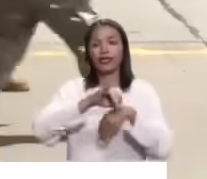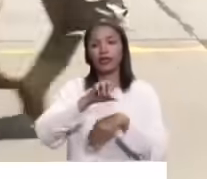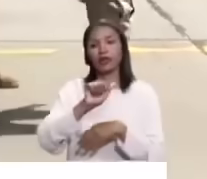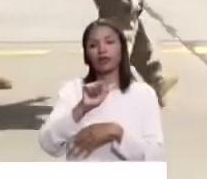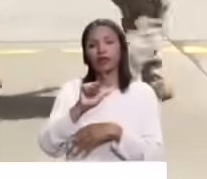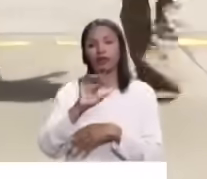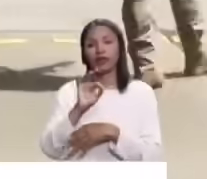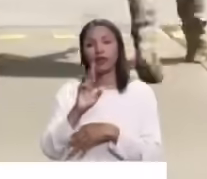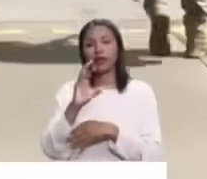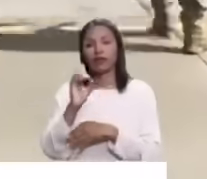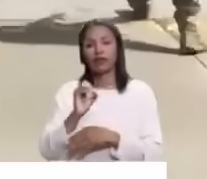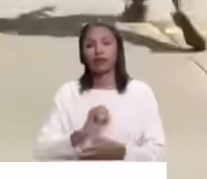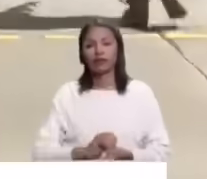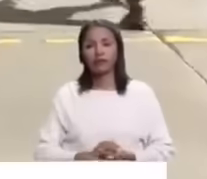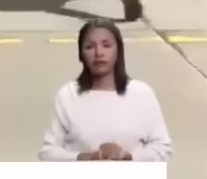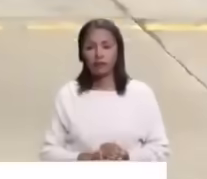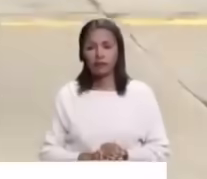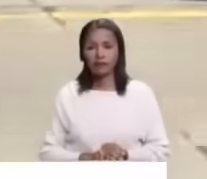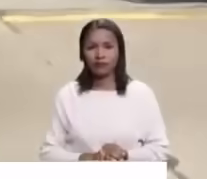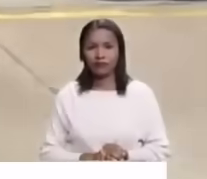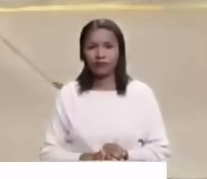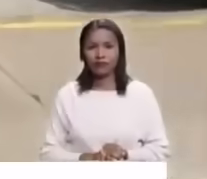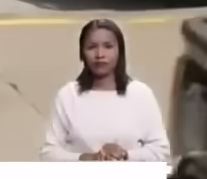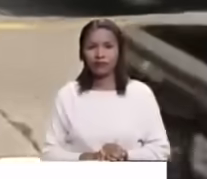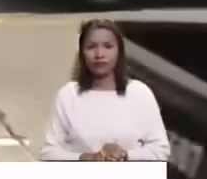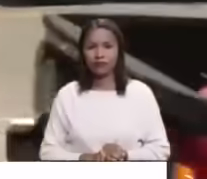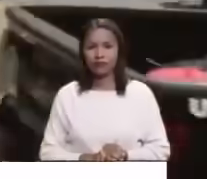Le reiteramos a las personas que